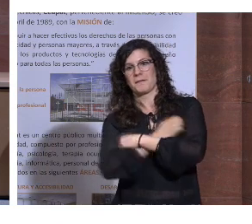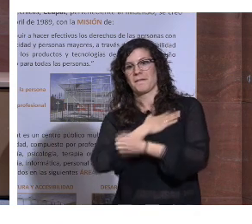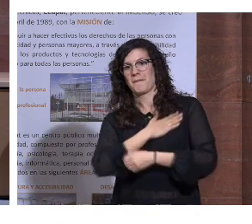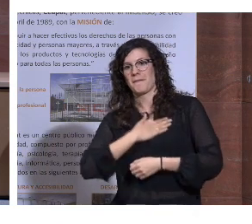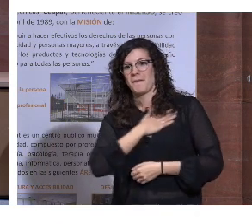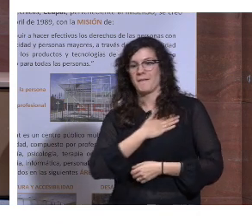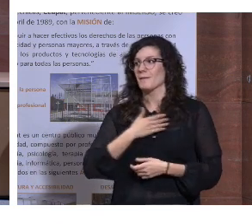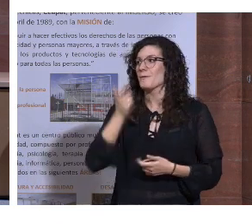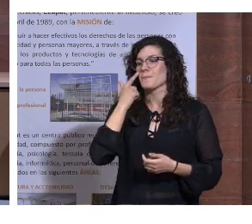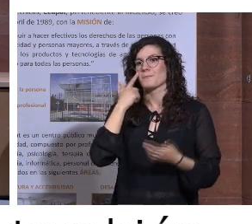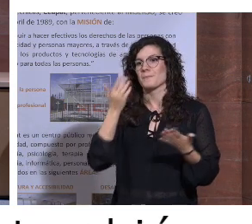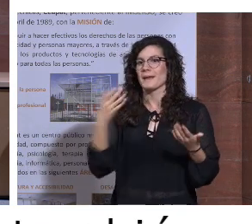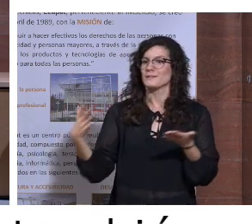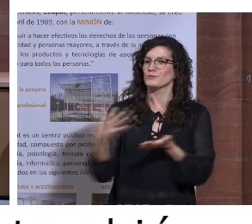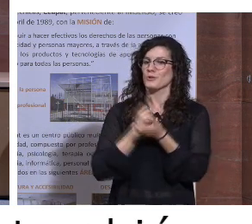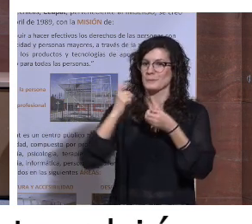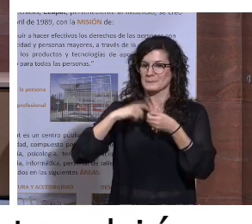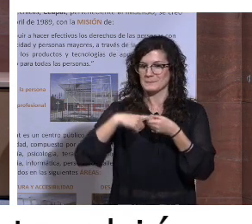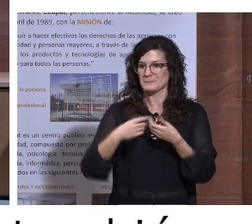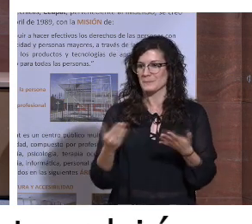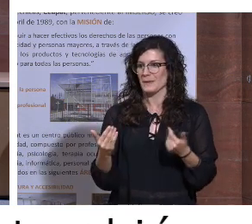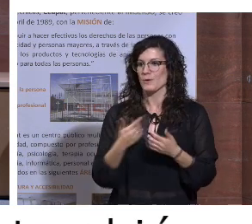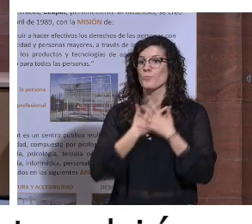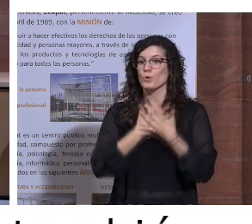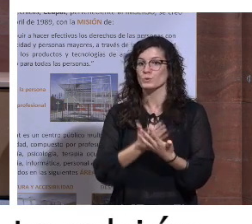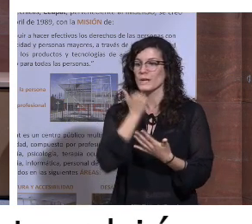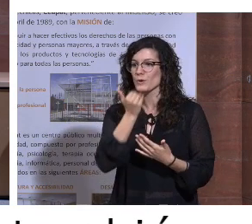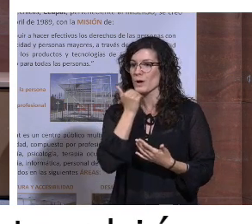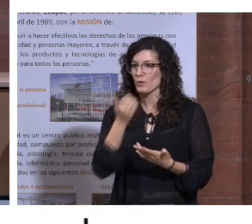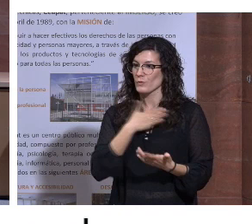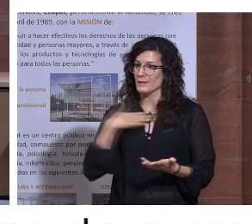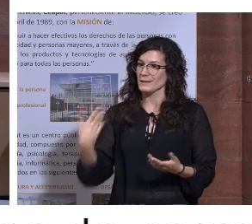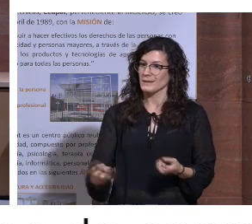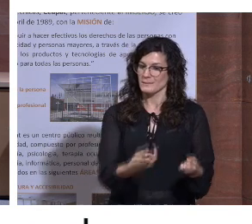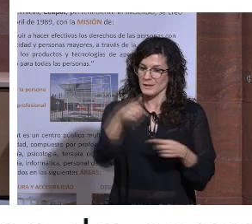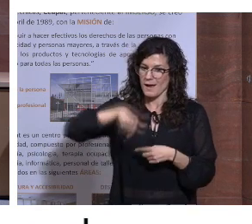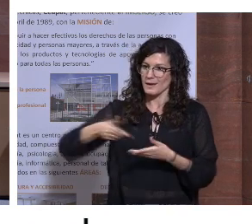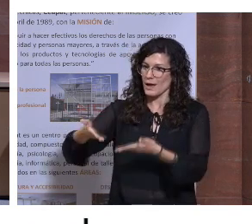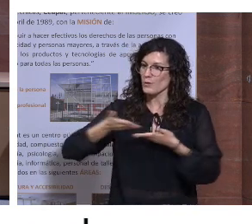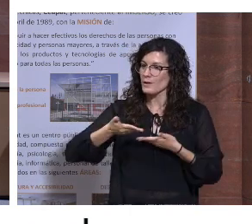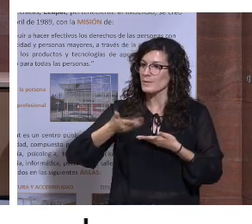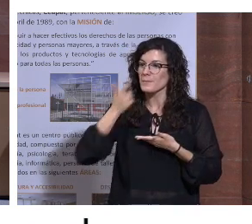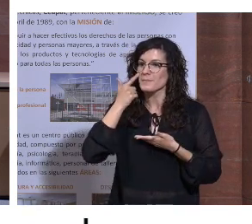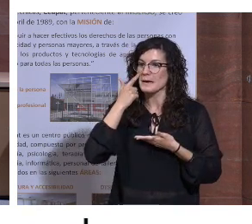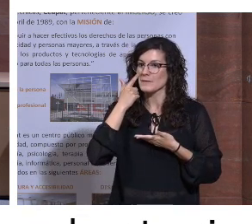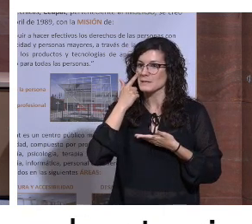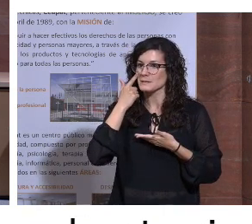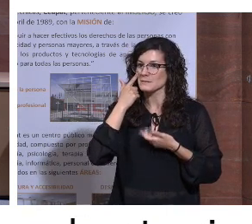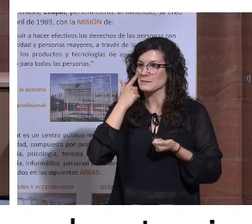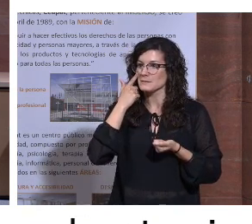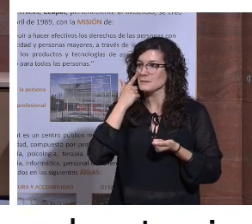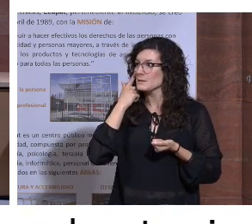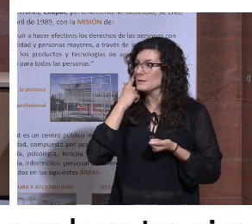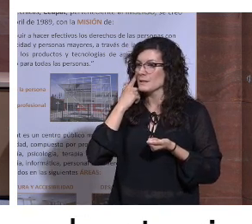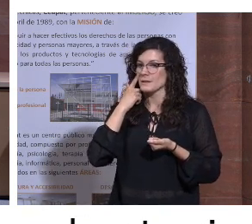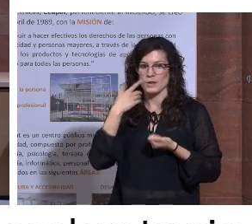así, pero eso también todo. ¿Algún voluntario que quiera venir a ayudarme? A ver,